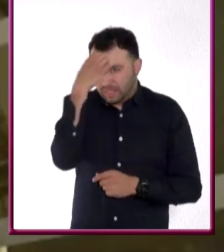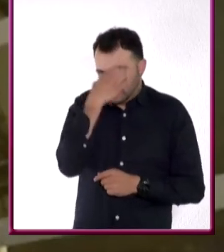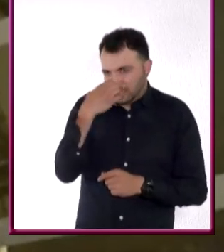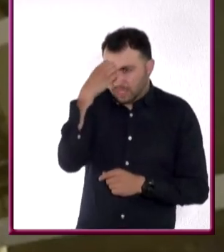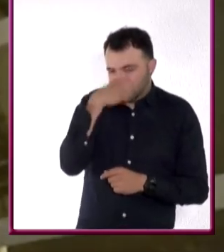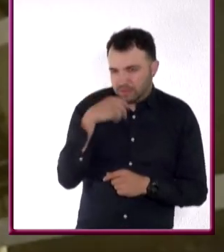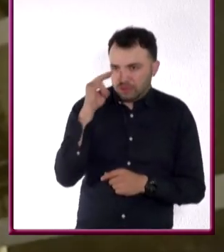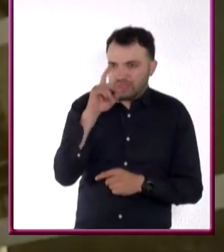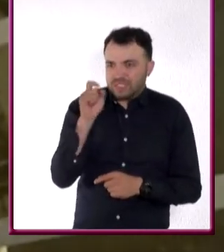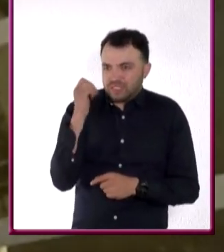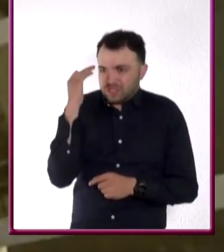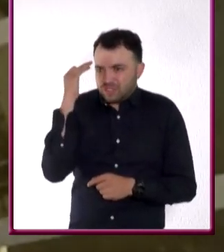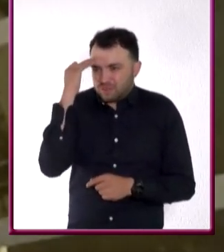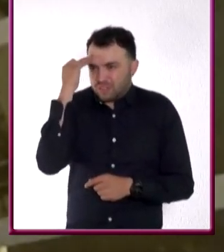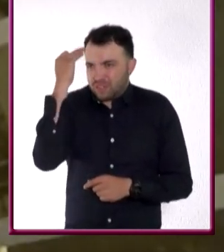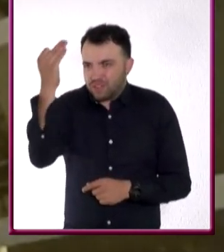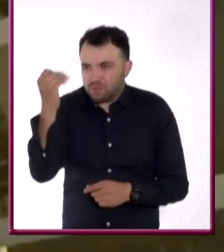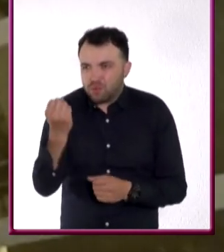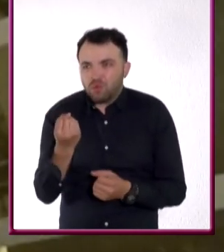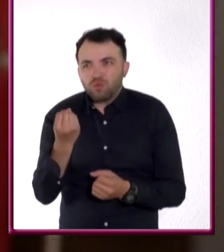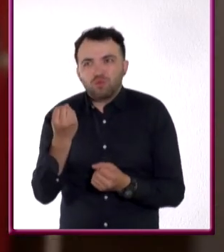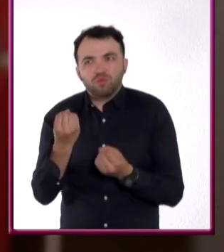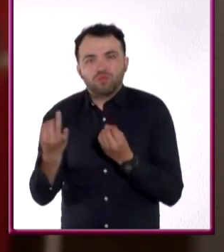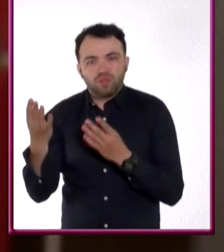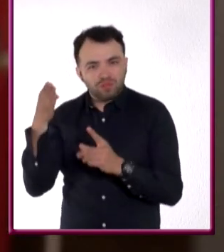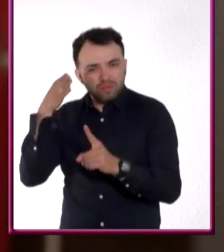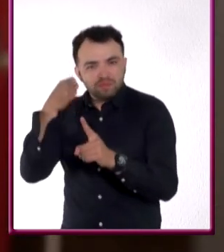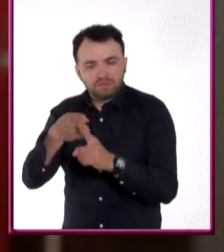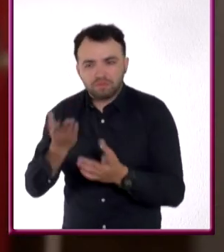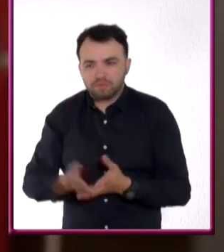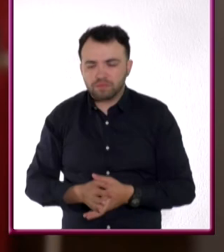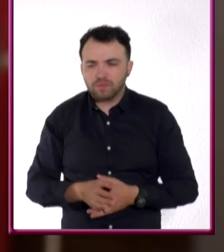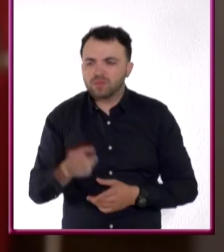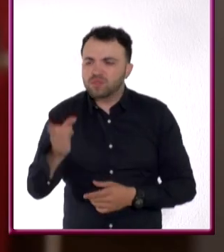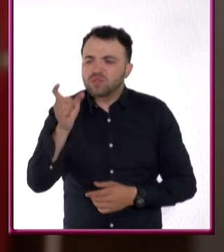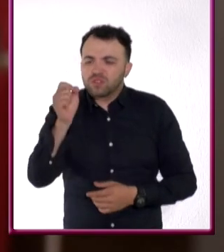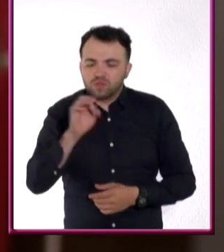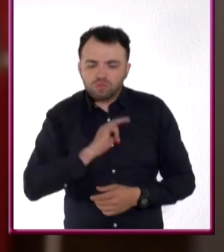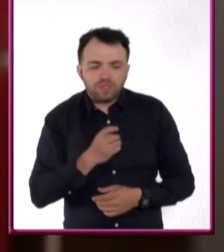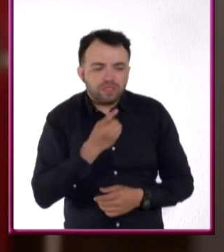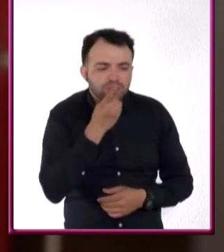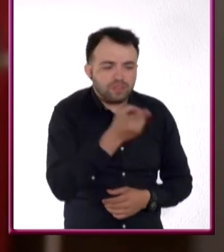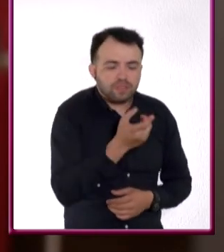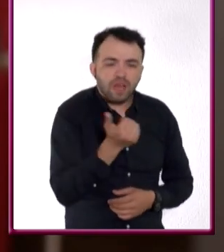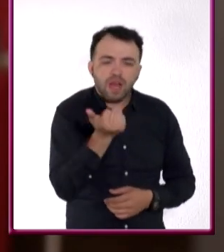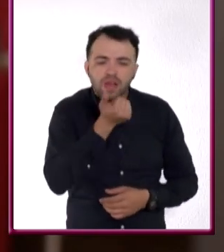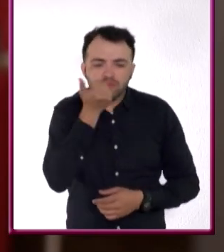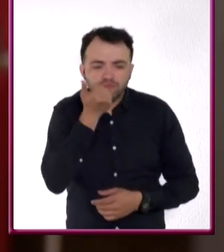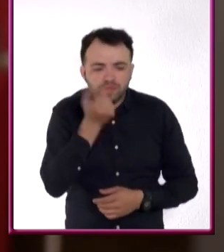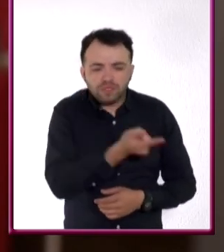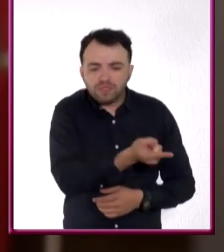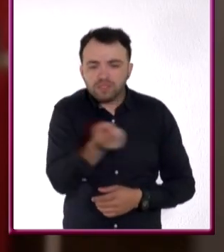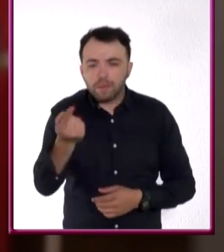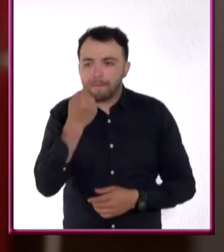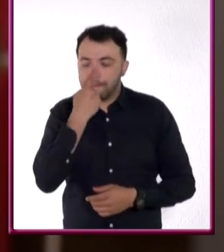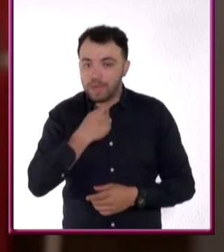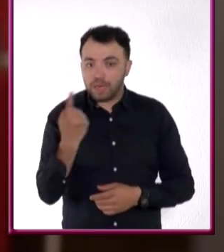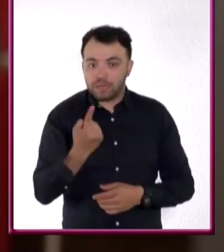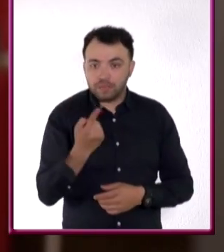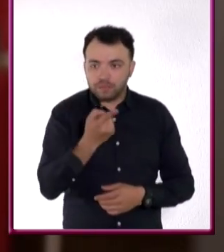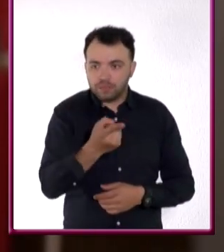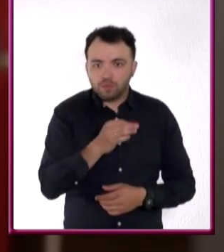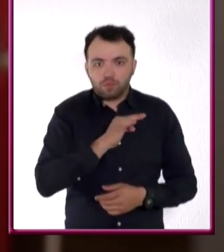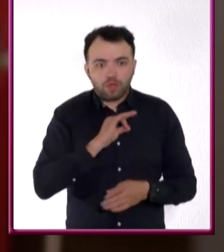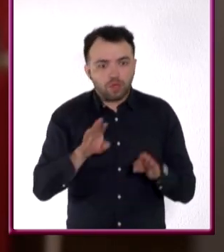modelos como para analizar los resultados que obtenemos. ¿Qué recomendaciones les podrías hacer a los chicos de bachillerato para que puedan tomar